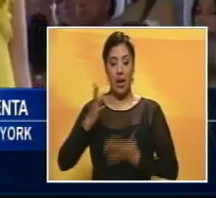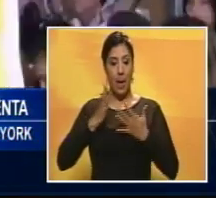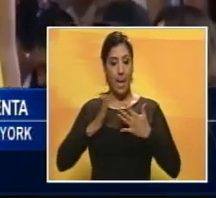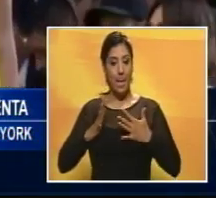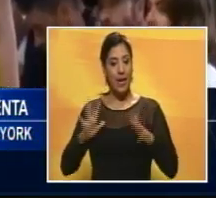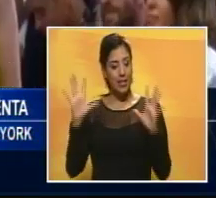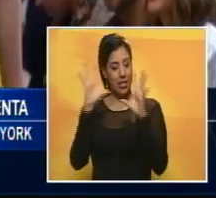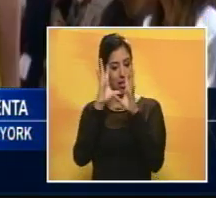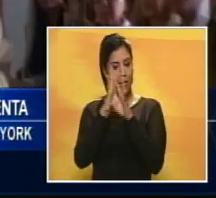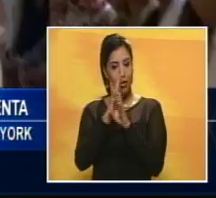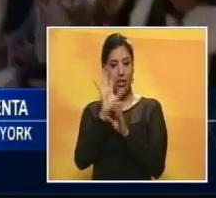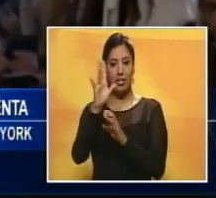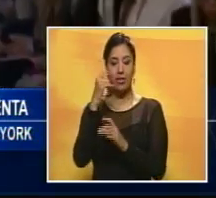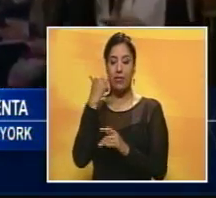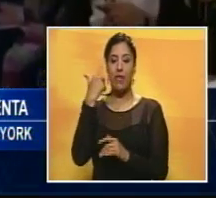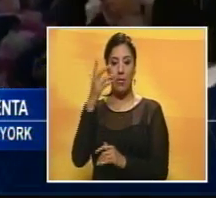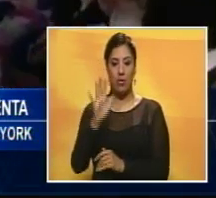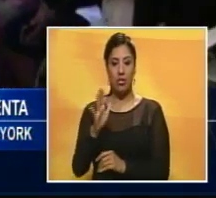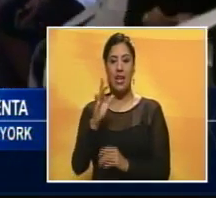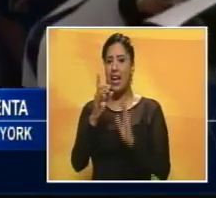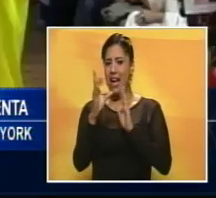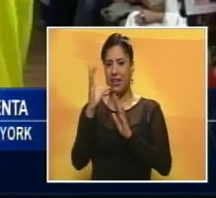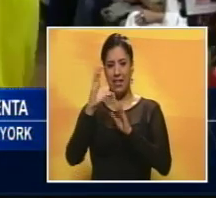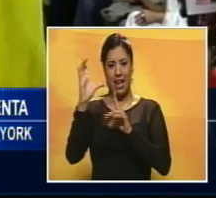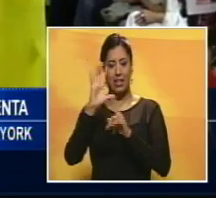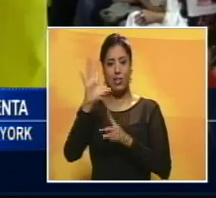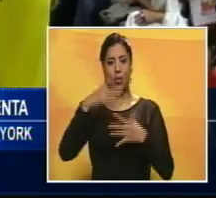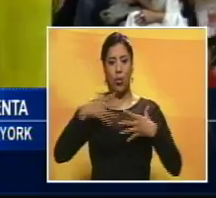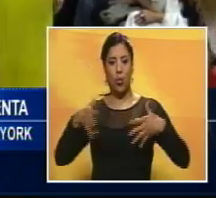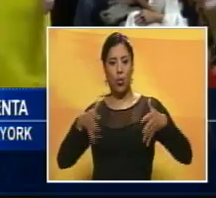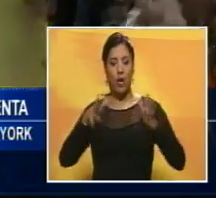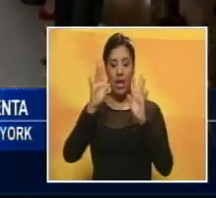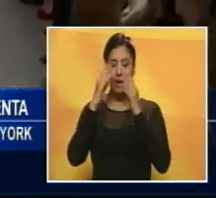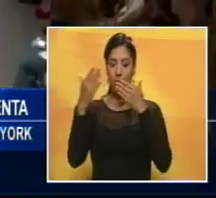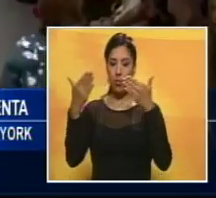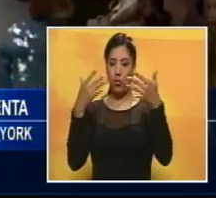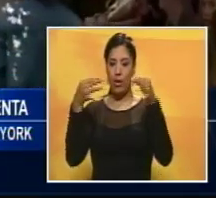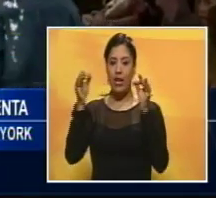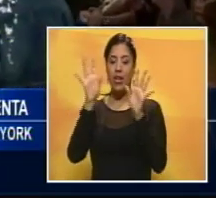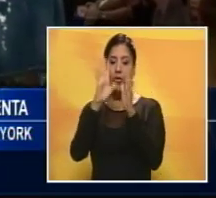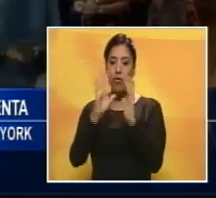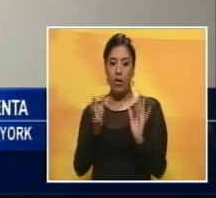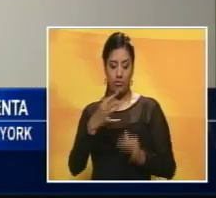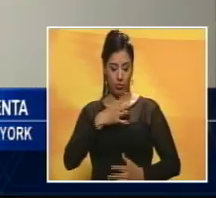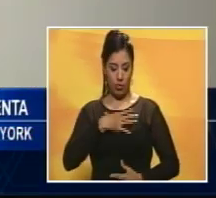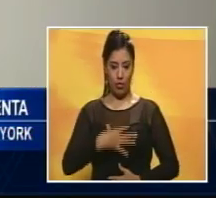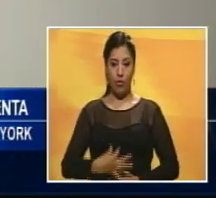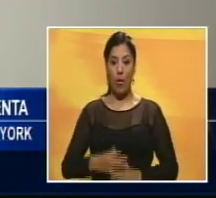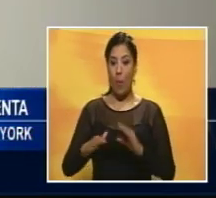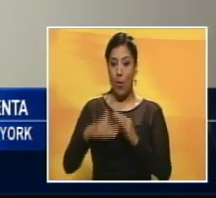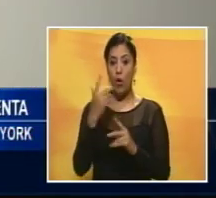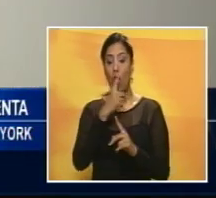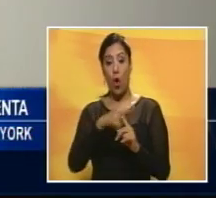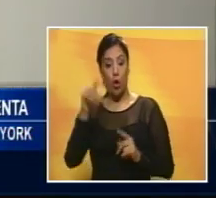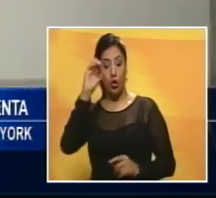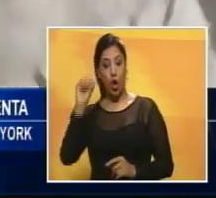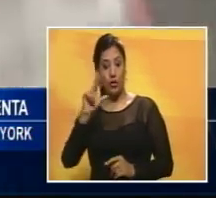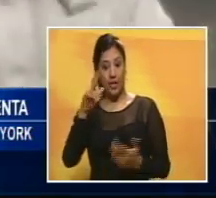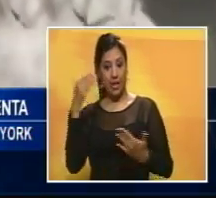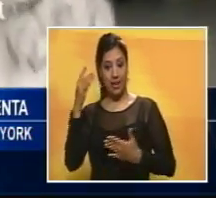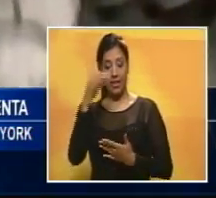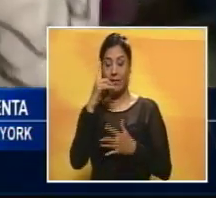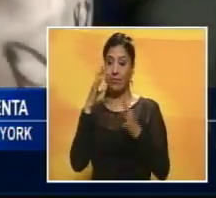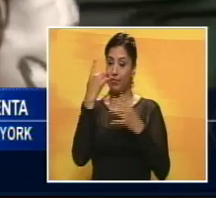vestidos de noche que lo han dado a conocer, caracterizado por volantes, transparencias y sensuales escotes. Mientras que Oscar de la Renta deleitó